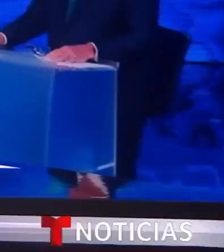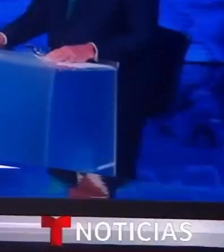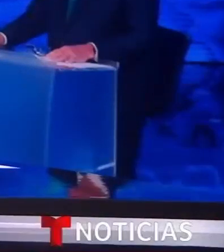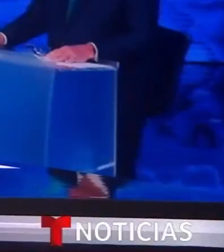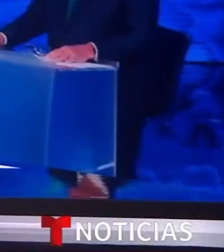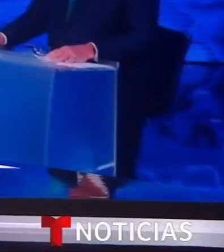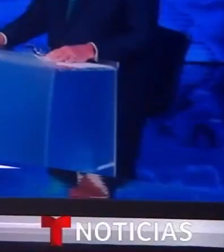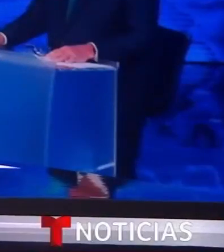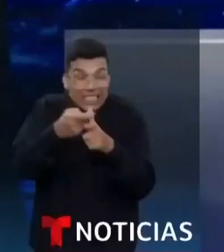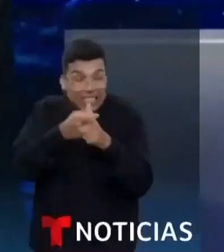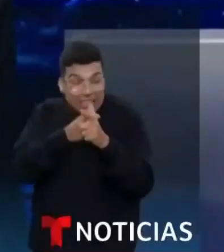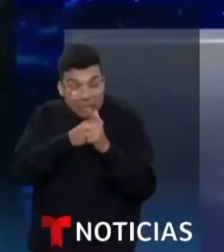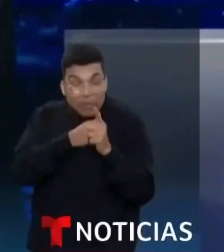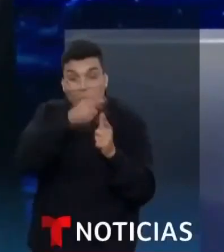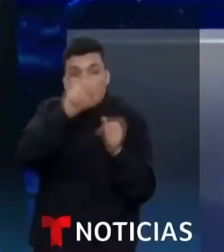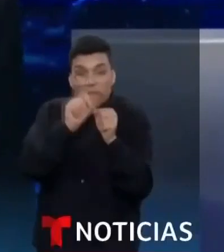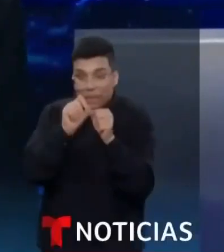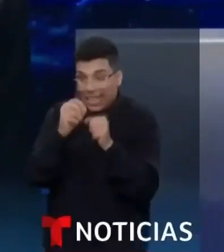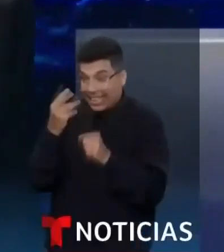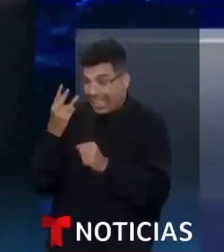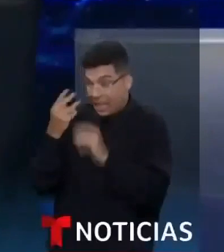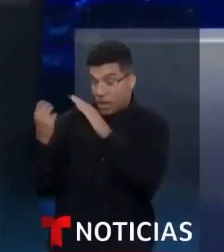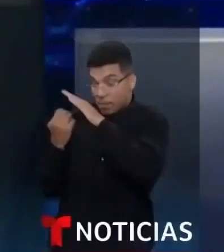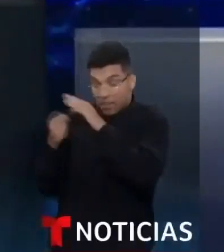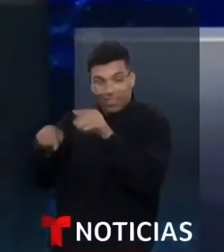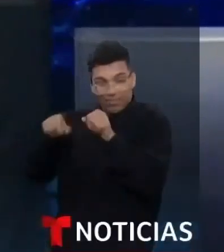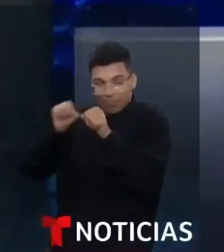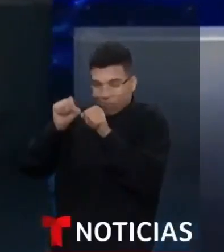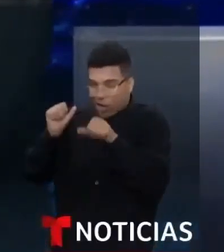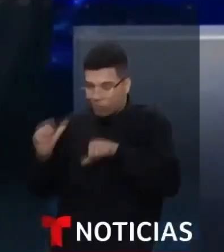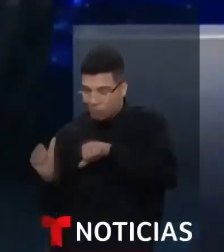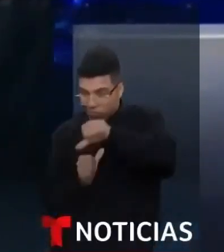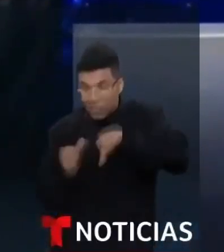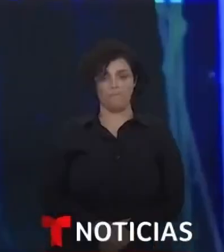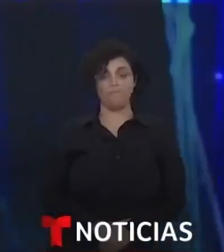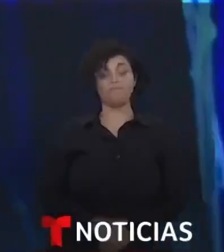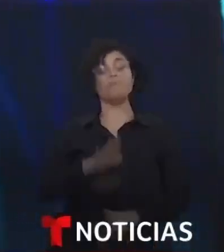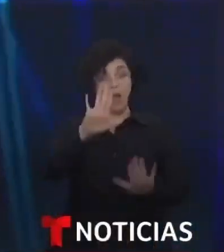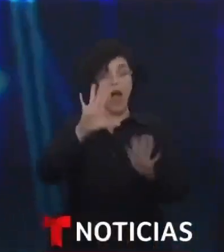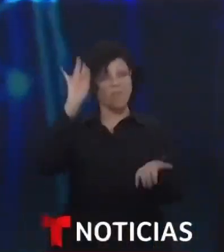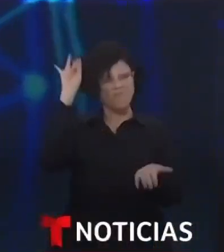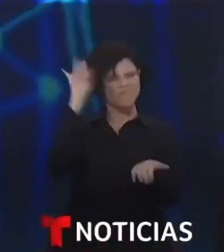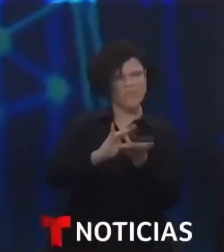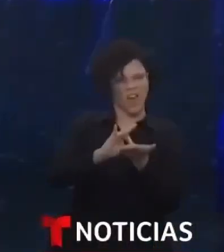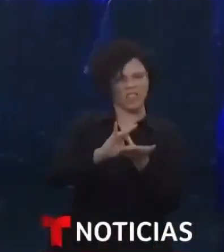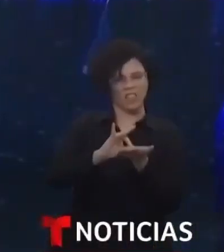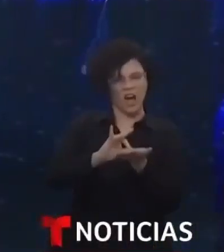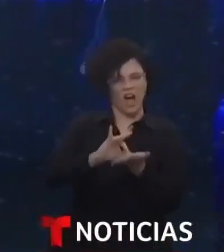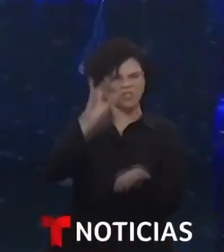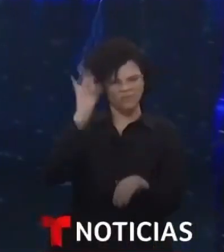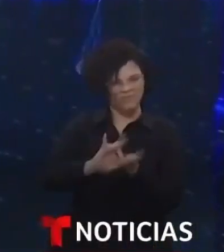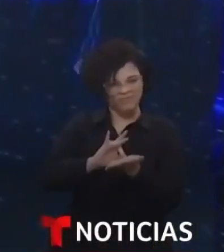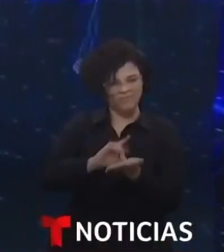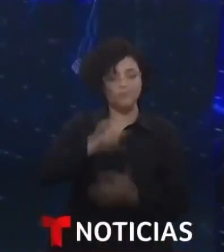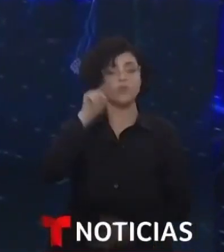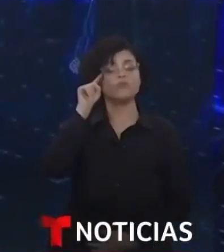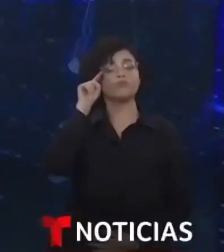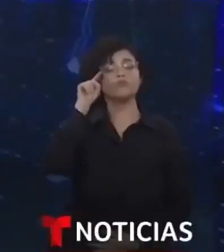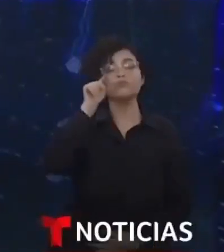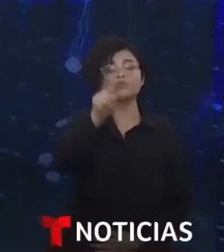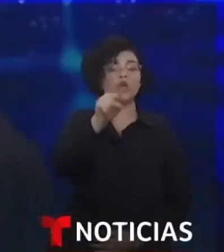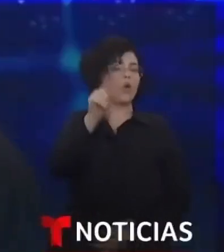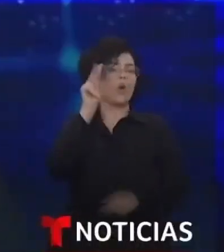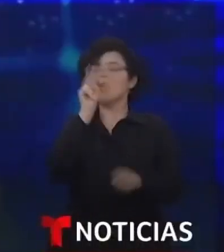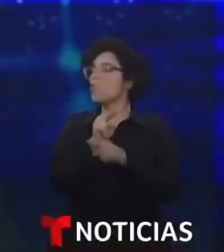de las elecciones. Ambos trataron de captar a los votantes indecisos centrándose en Dios y en la corrupción. Durante el debate,